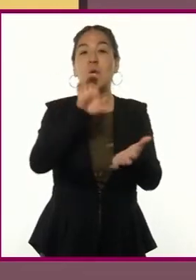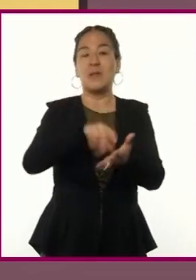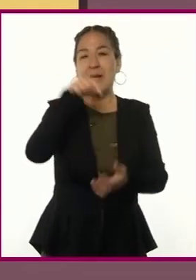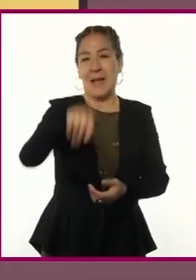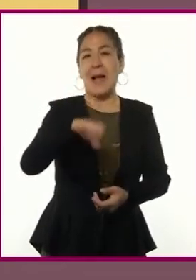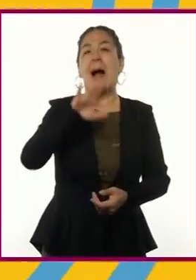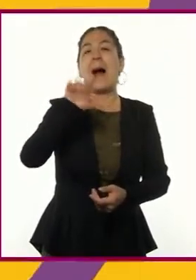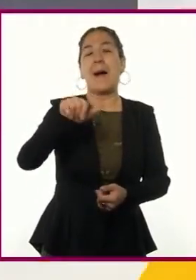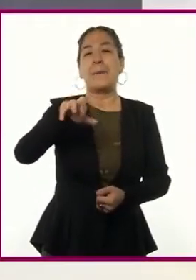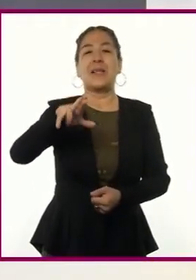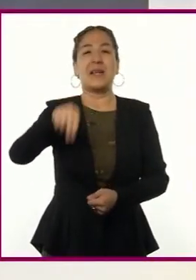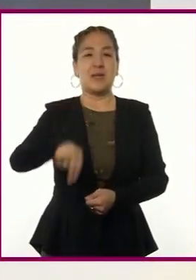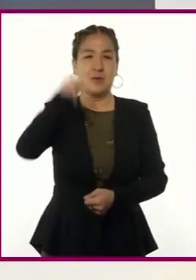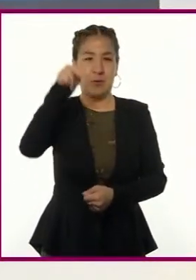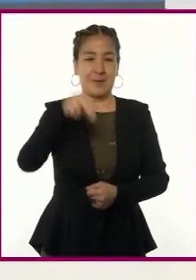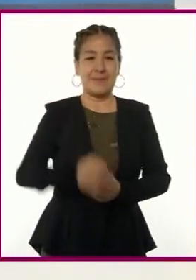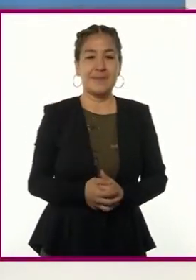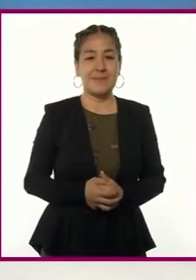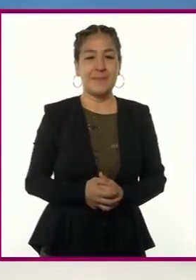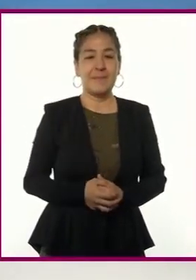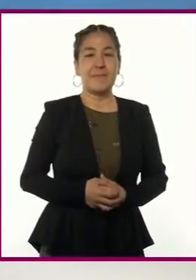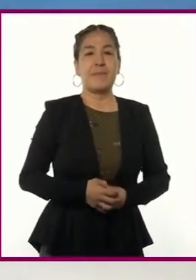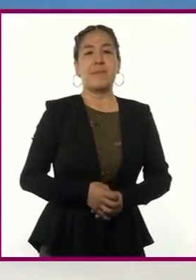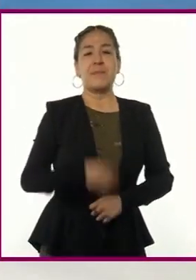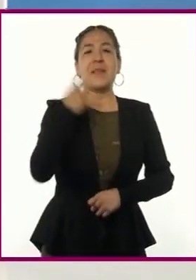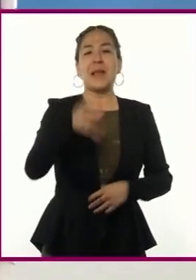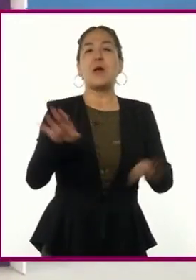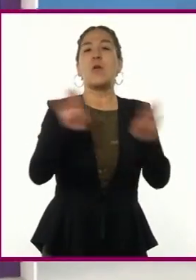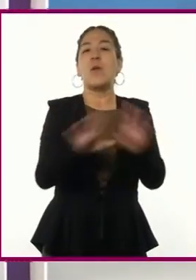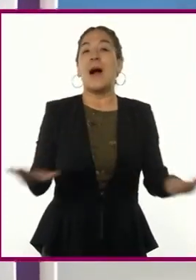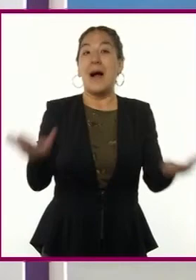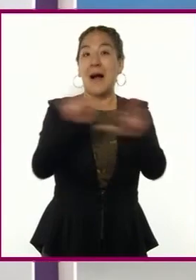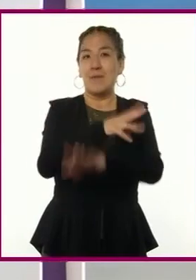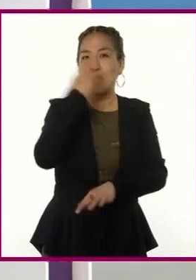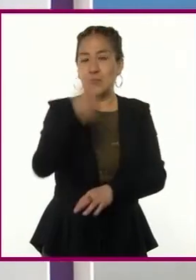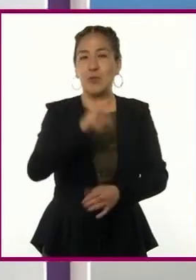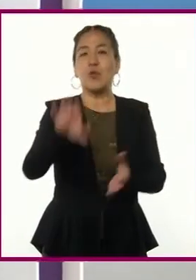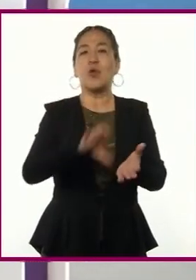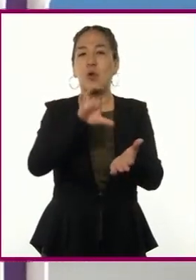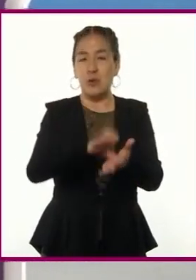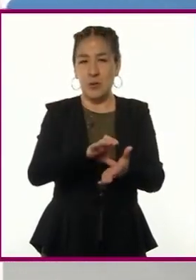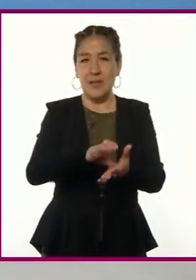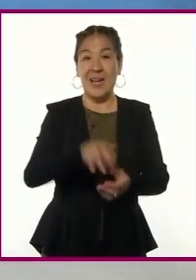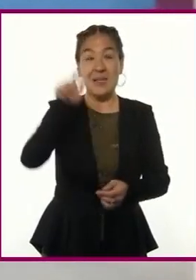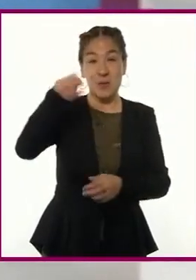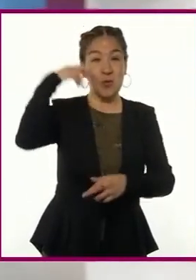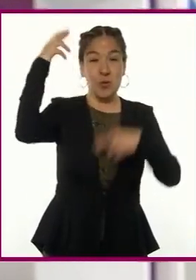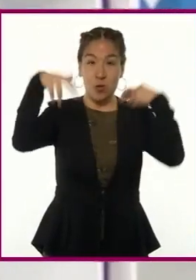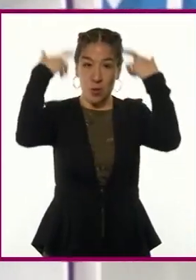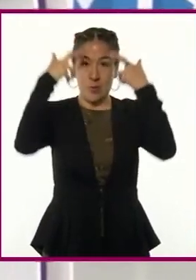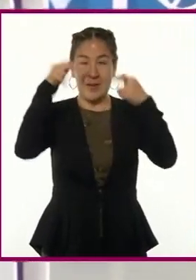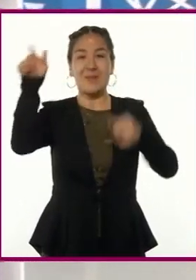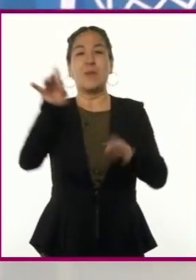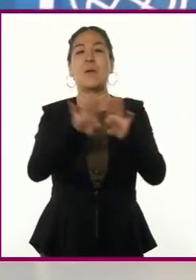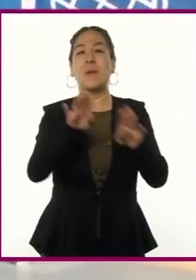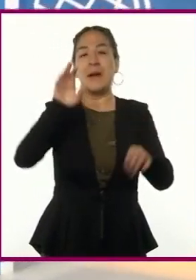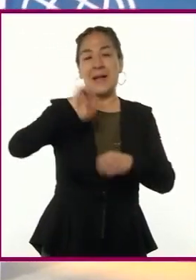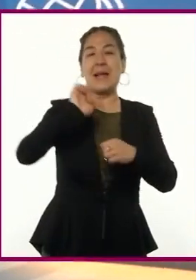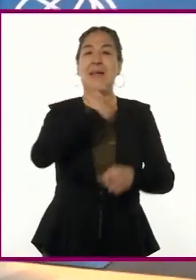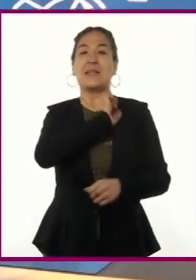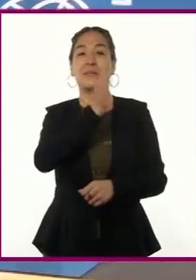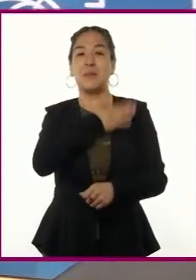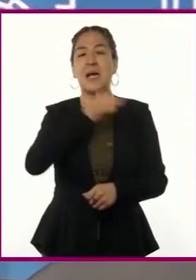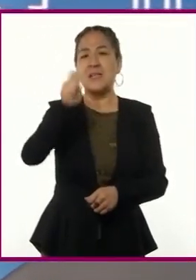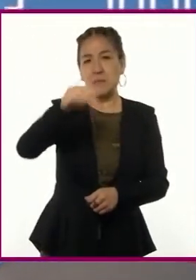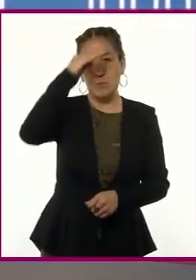del Norte. Con el objetivo de modernizar a sus colonias, la corona española no vislumbró las consecuencias de abrirse a